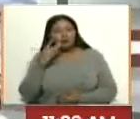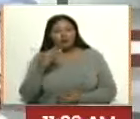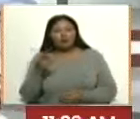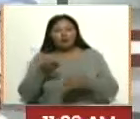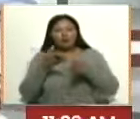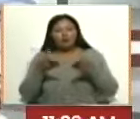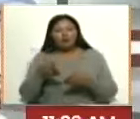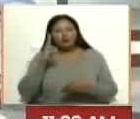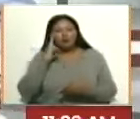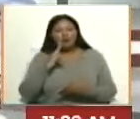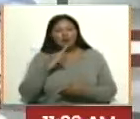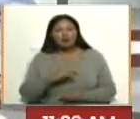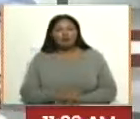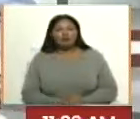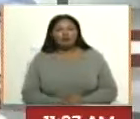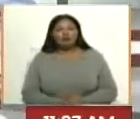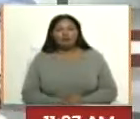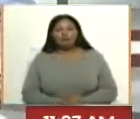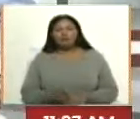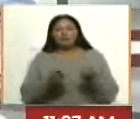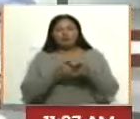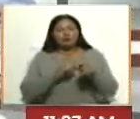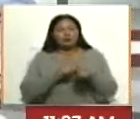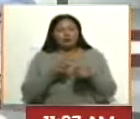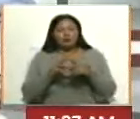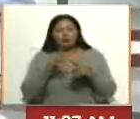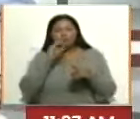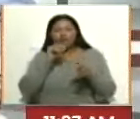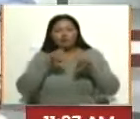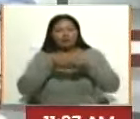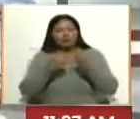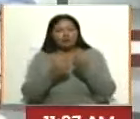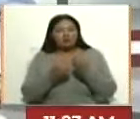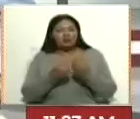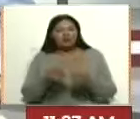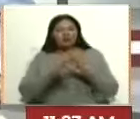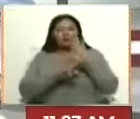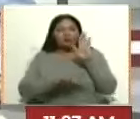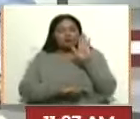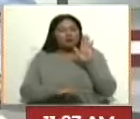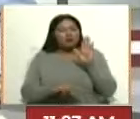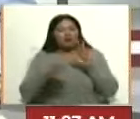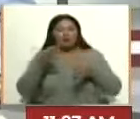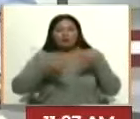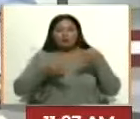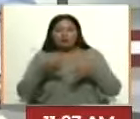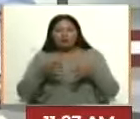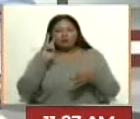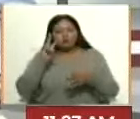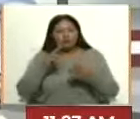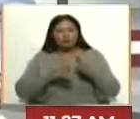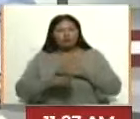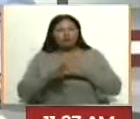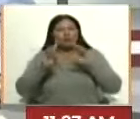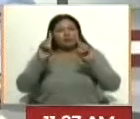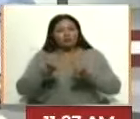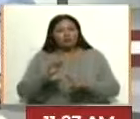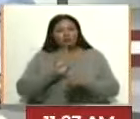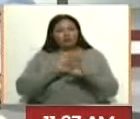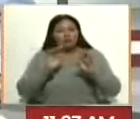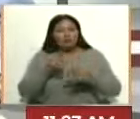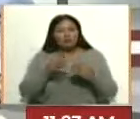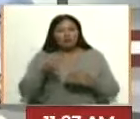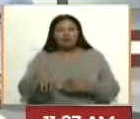gobierno bolivariano, en caso de no violar la normativa jurídica vigente, no violar las decisiones soberanas del